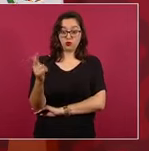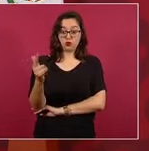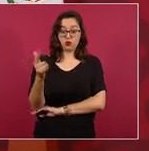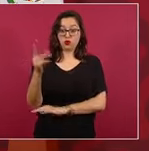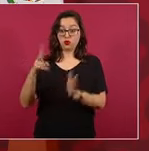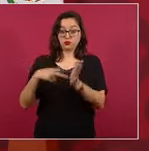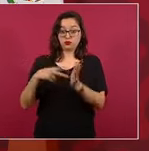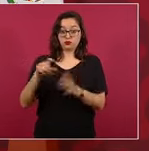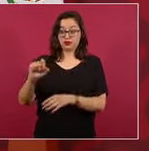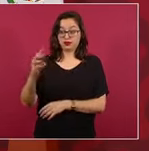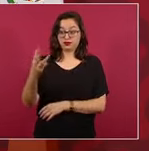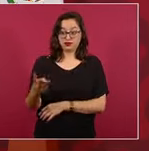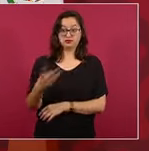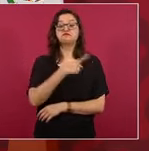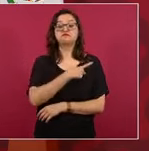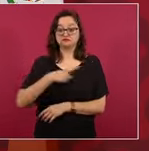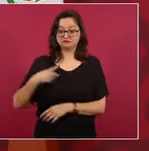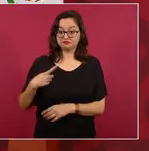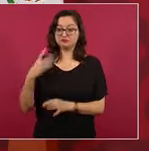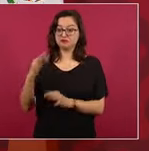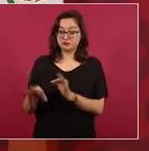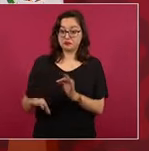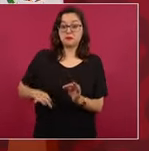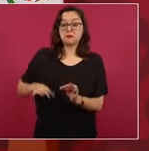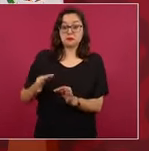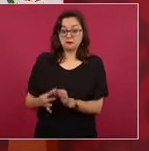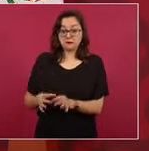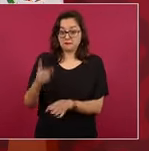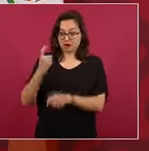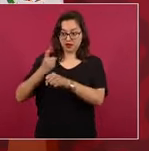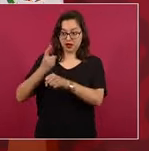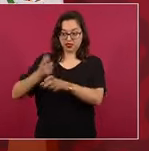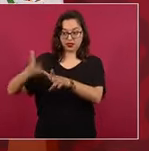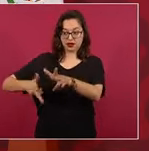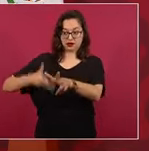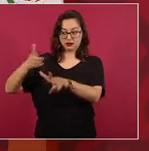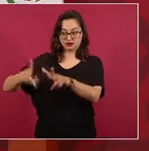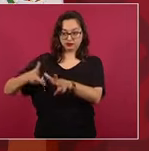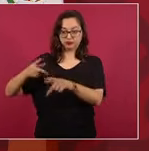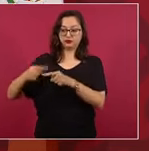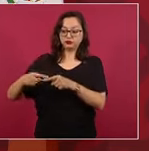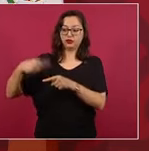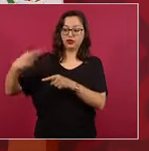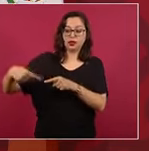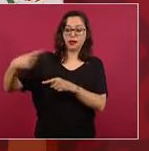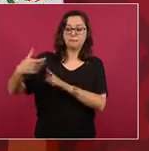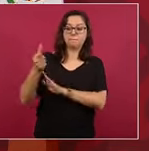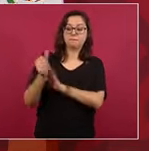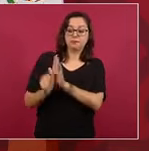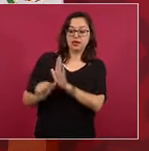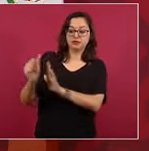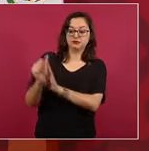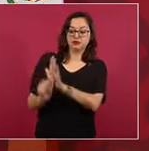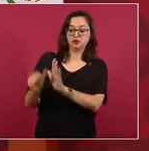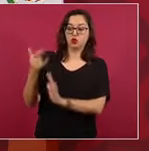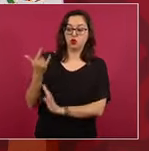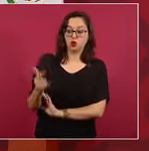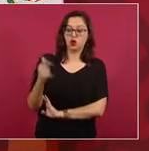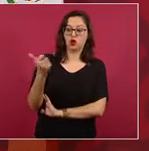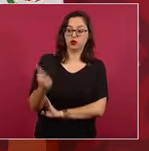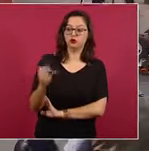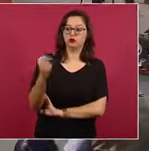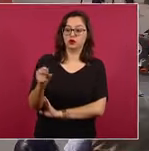del año próximo, el primero. Y así, mes con mes, van a ir